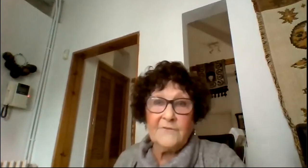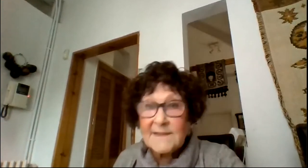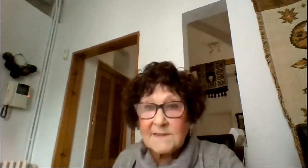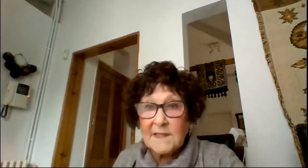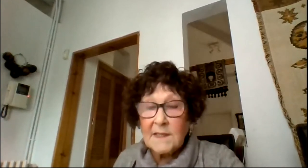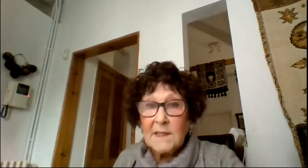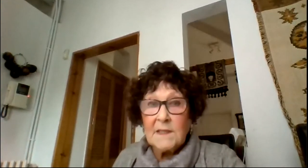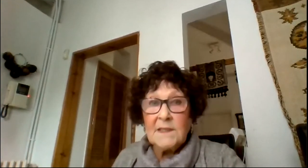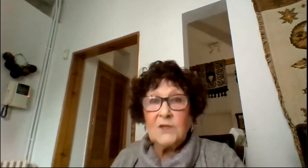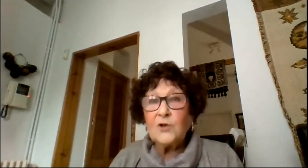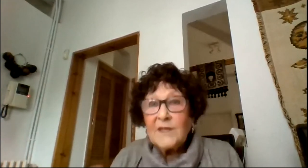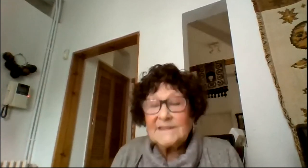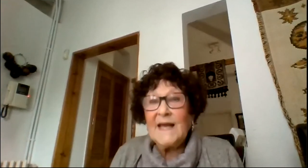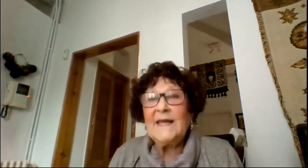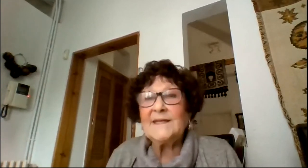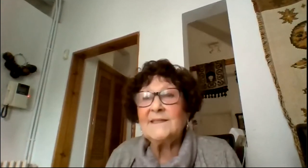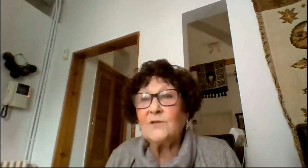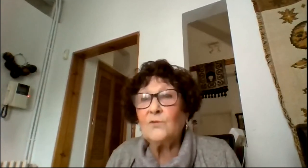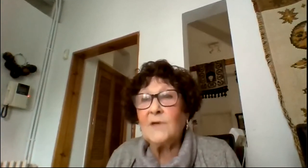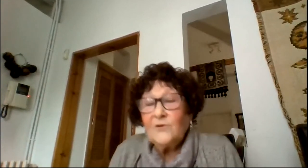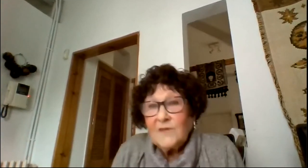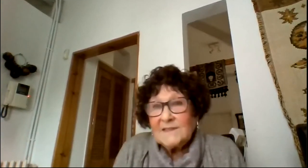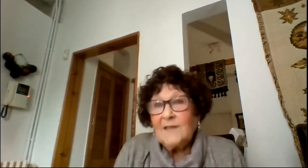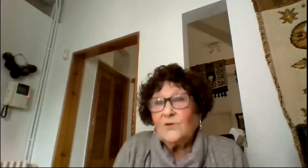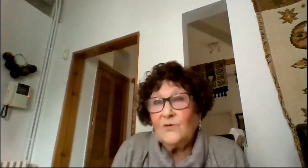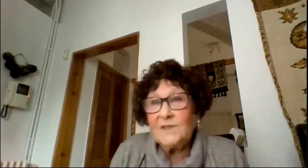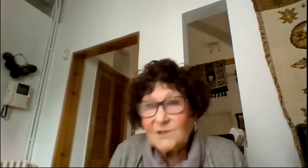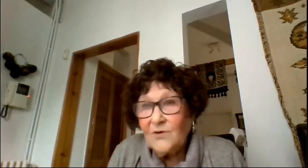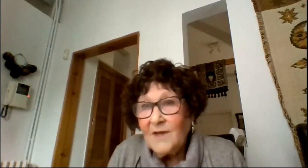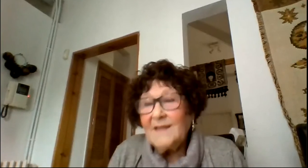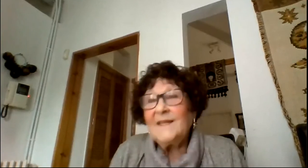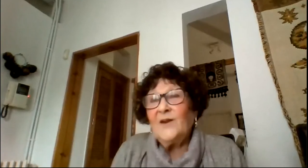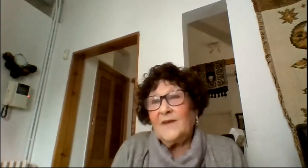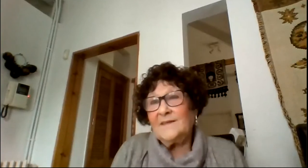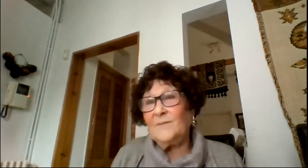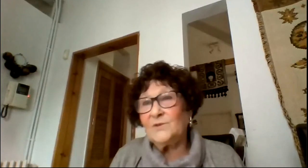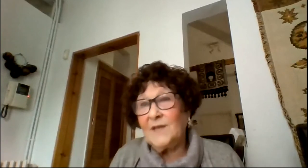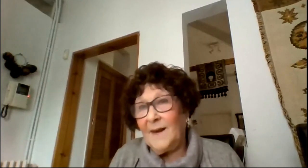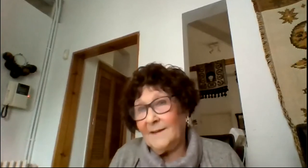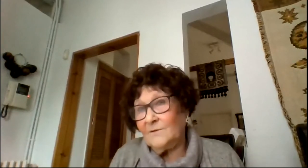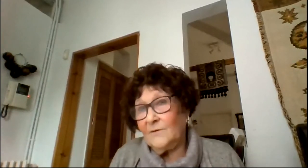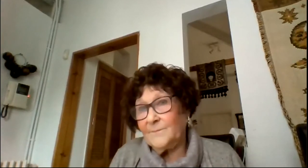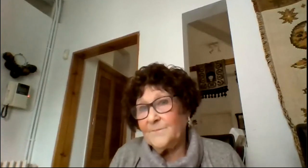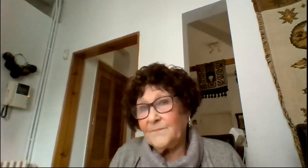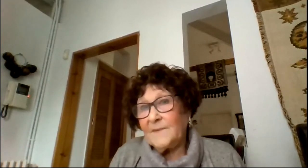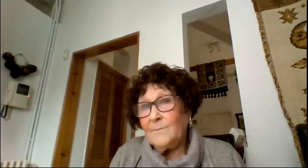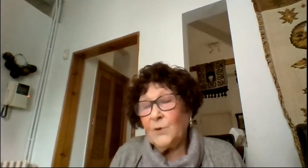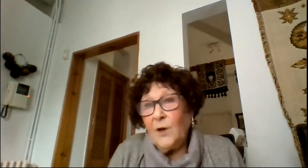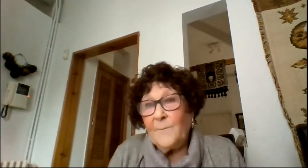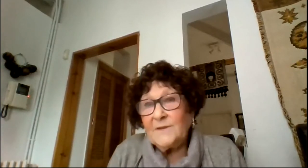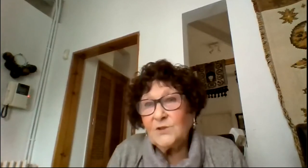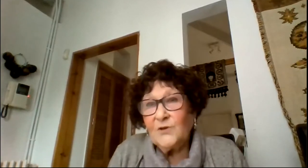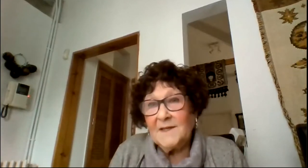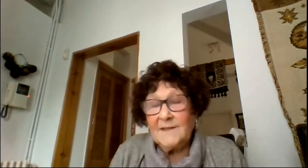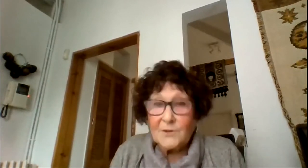lectura fácil. ¿Y dónde está la arquitectura? ¿Dónde está todo esto de lo que estamos hablando? Porque